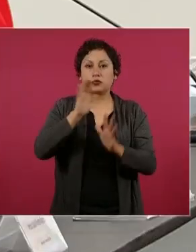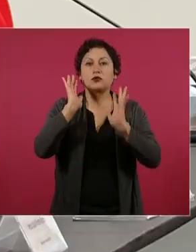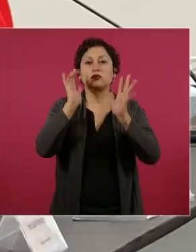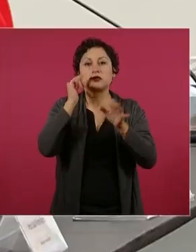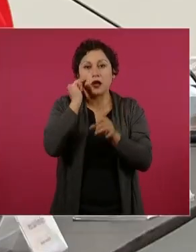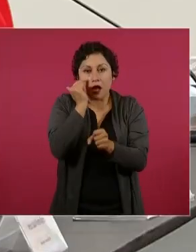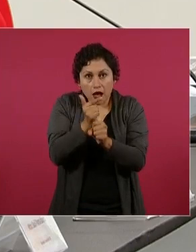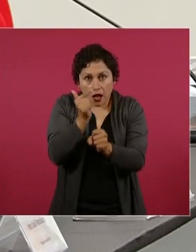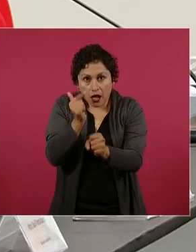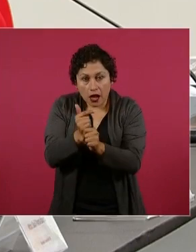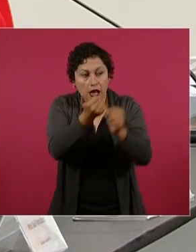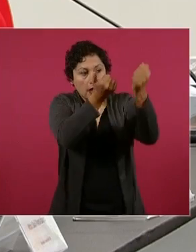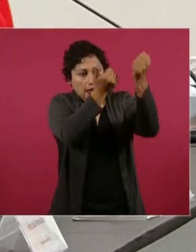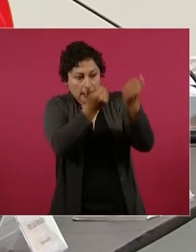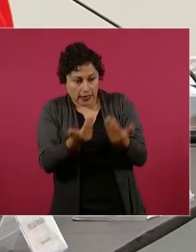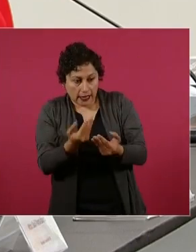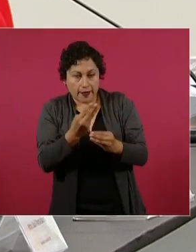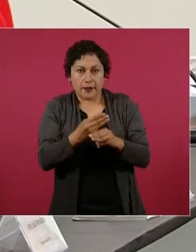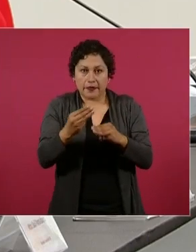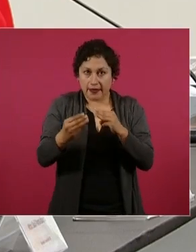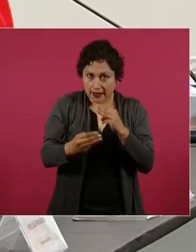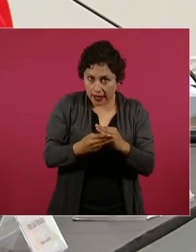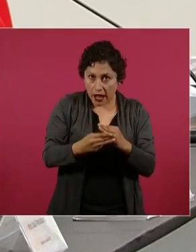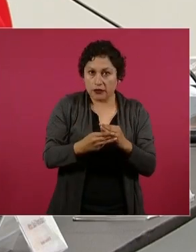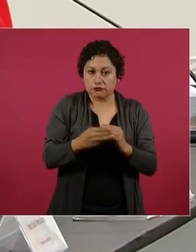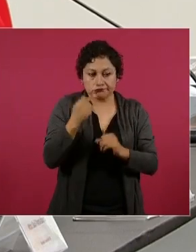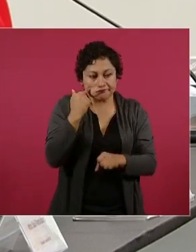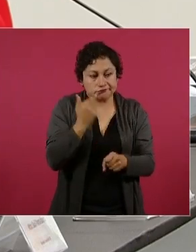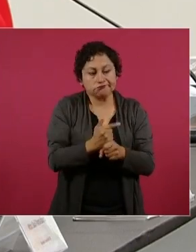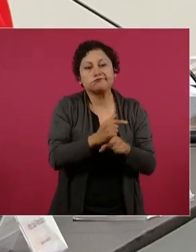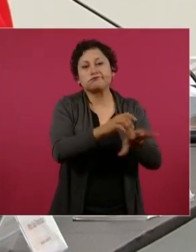refacciones de armamento, pero no hemos